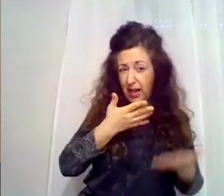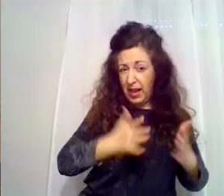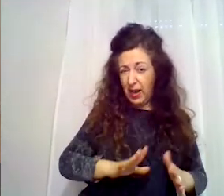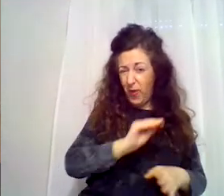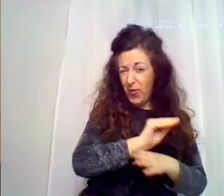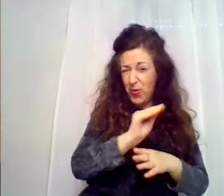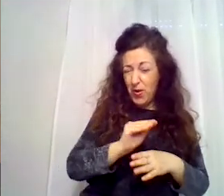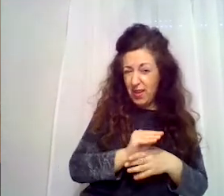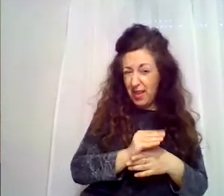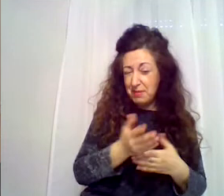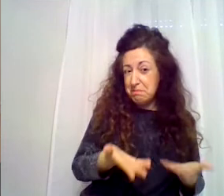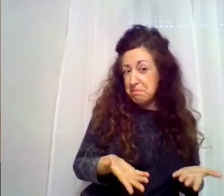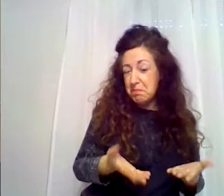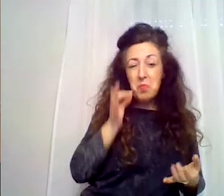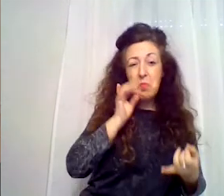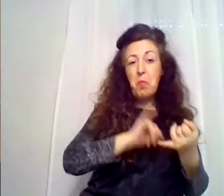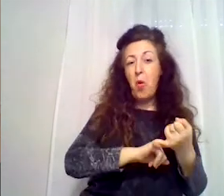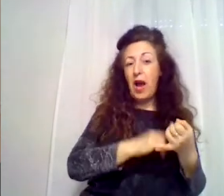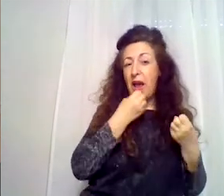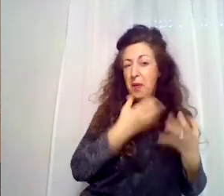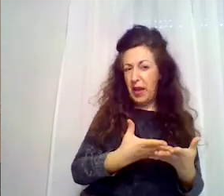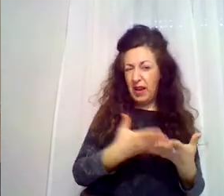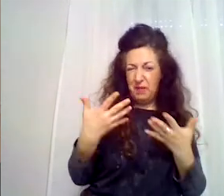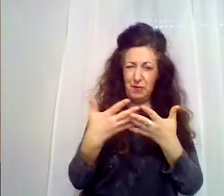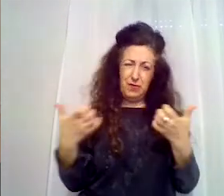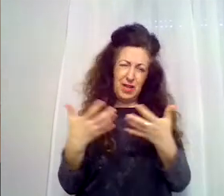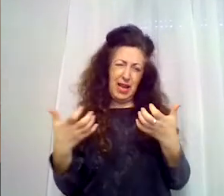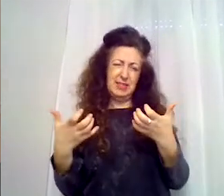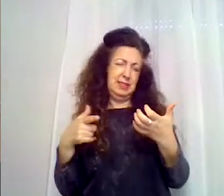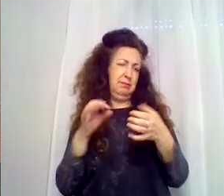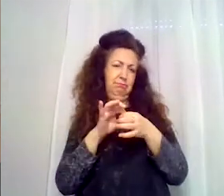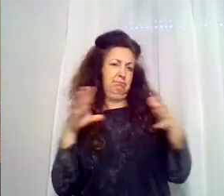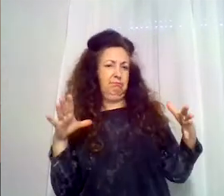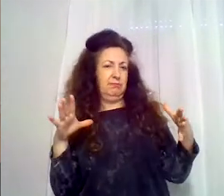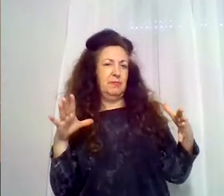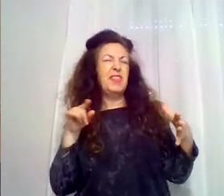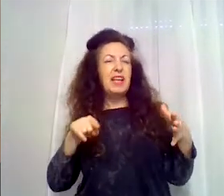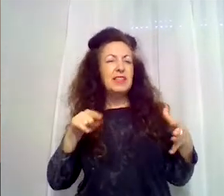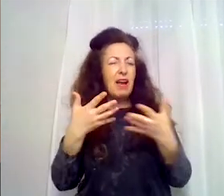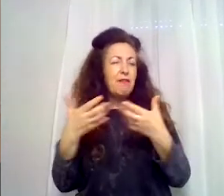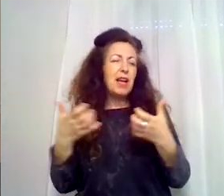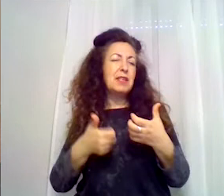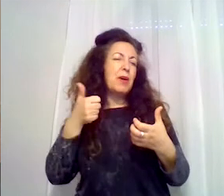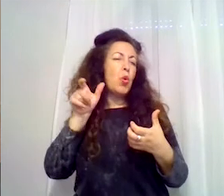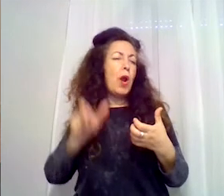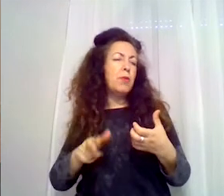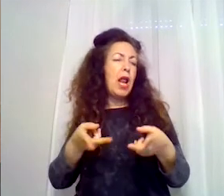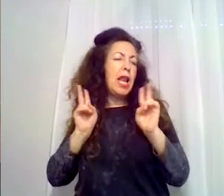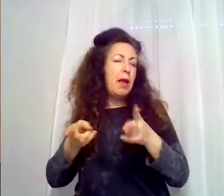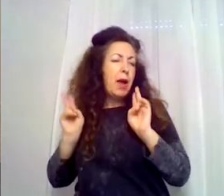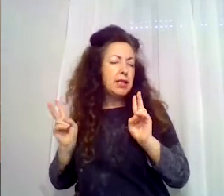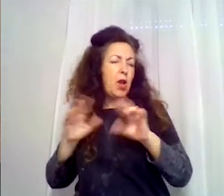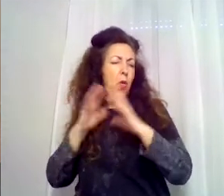decir, creo que con esto nos debería quedar claro hasta donde sabemos cuál es el universo